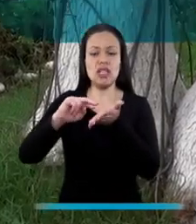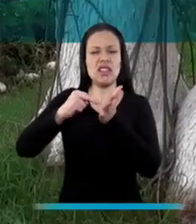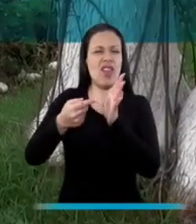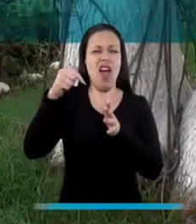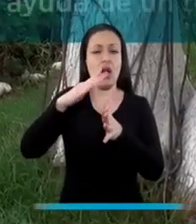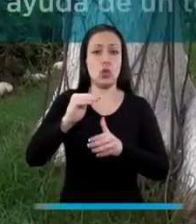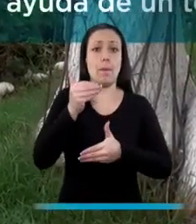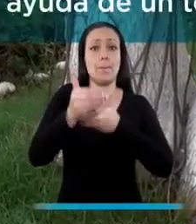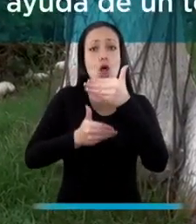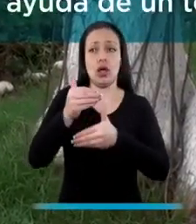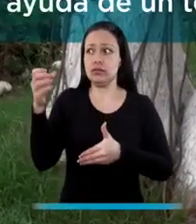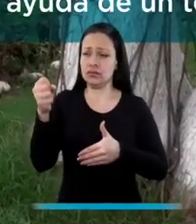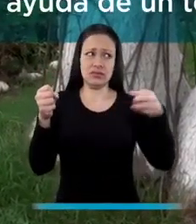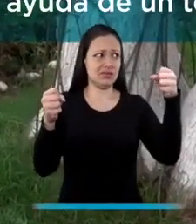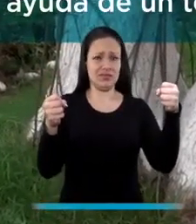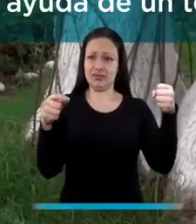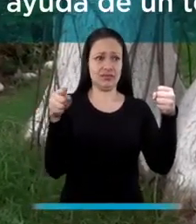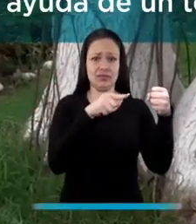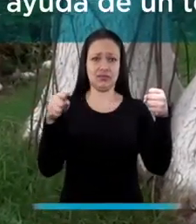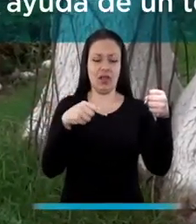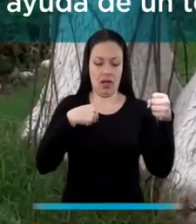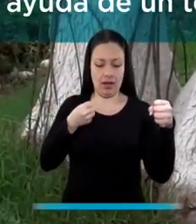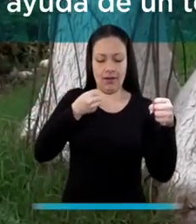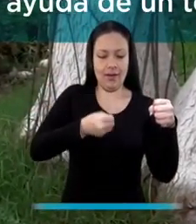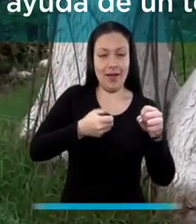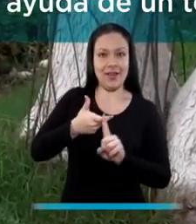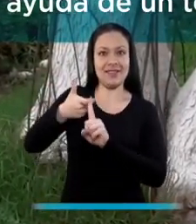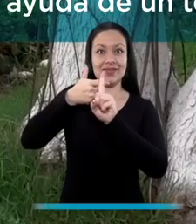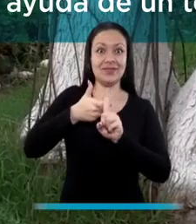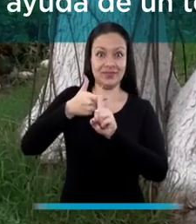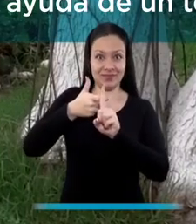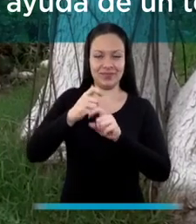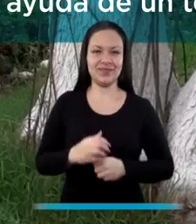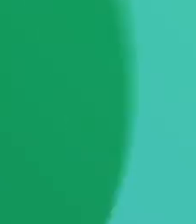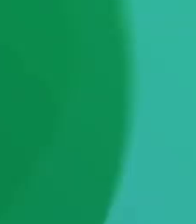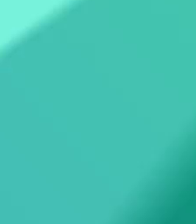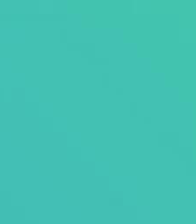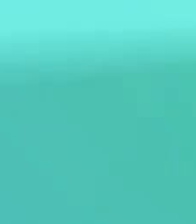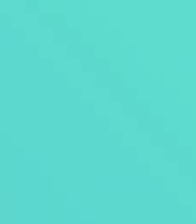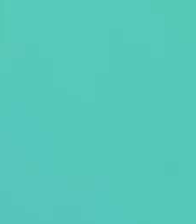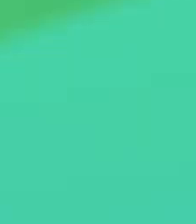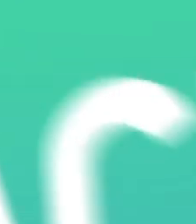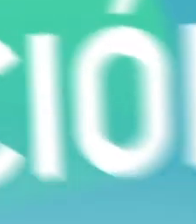Conciliar es un proceso en el que dos partes resuelven sus diferencias con la ayuda de un tercero, en este caso, la Procu.